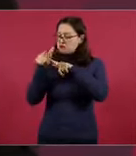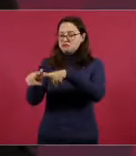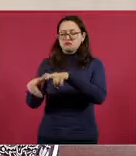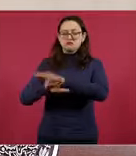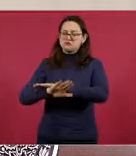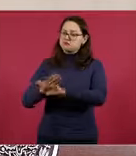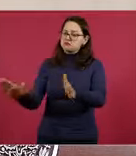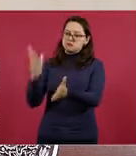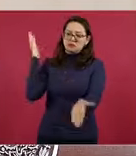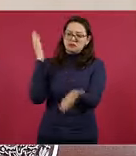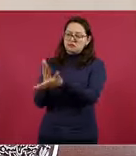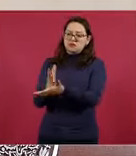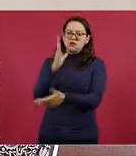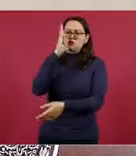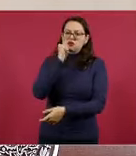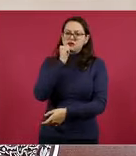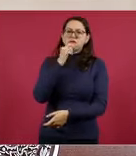de que se les compra